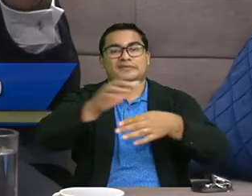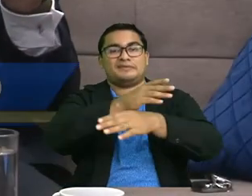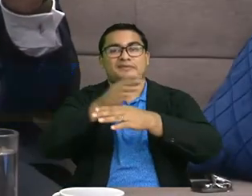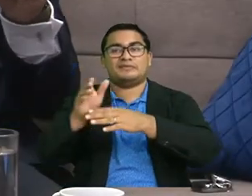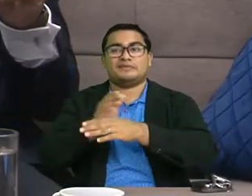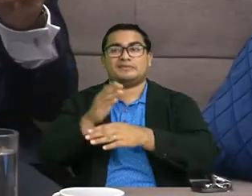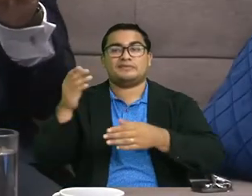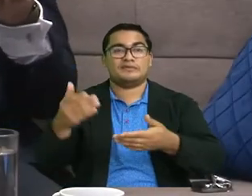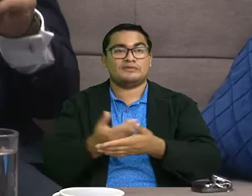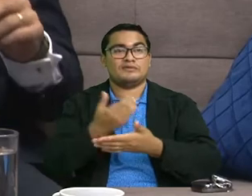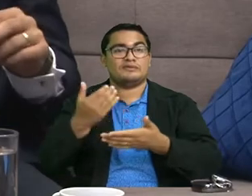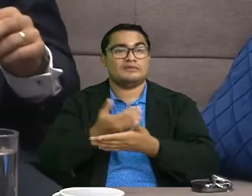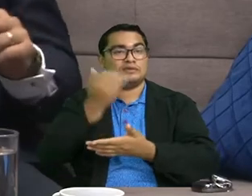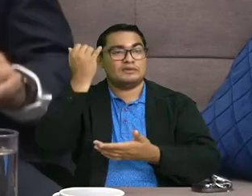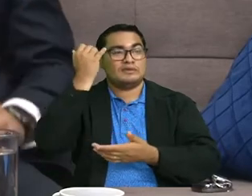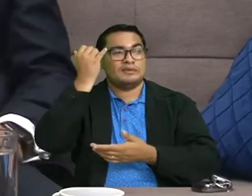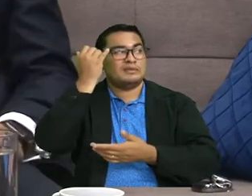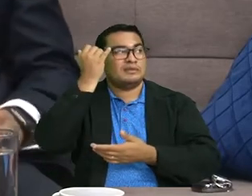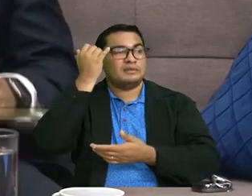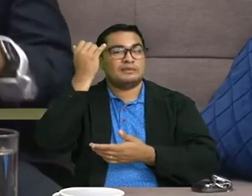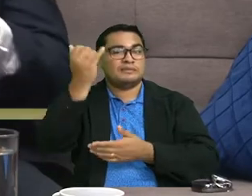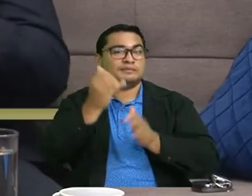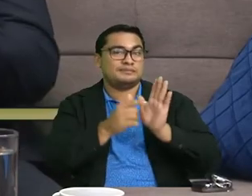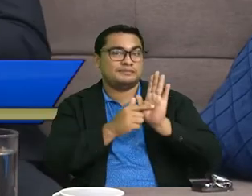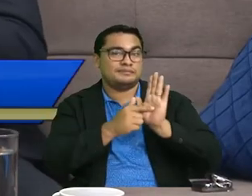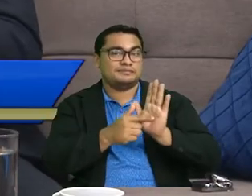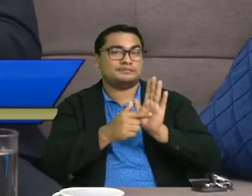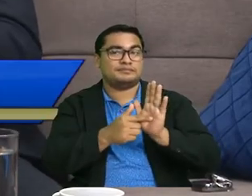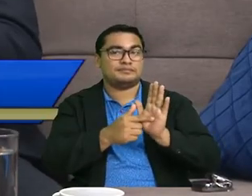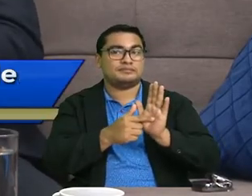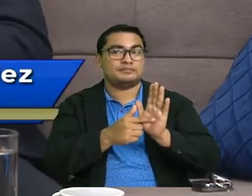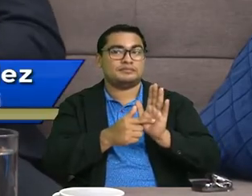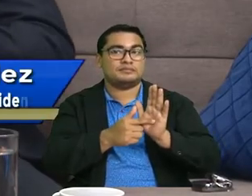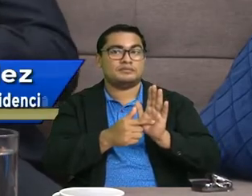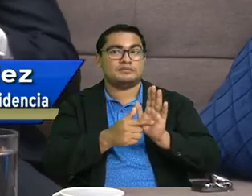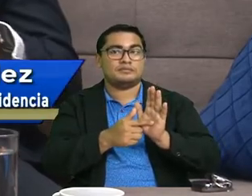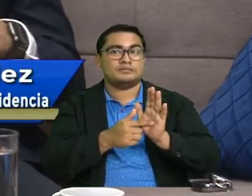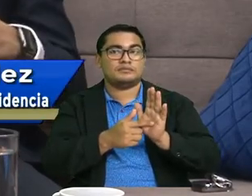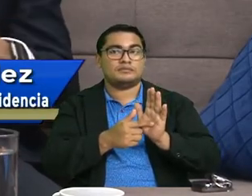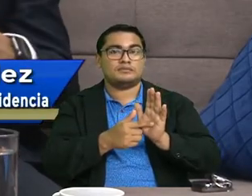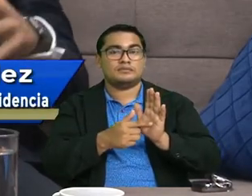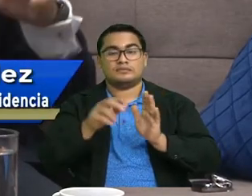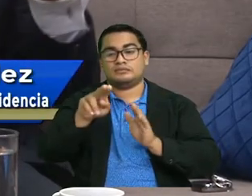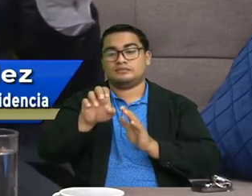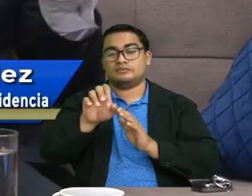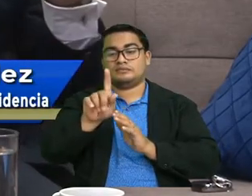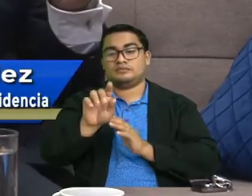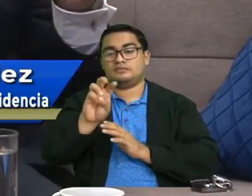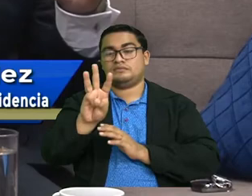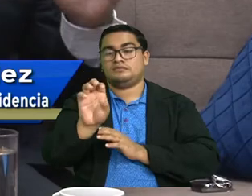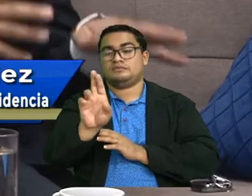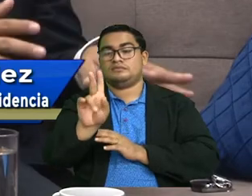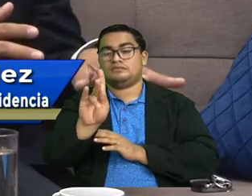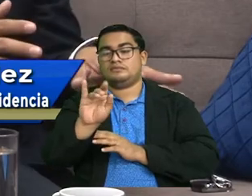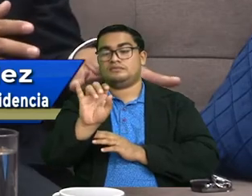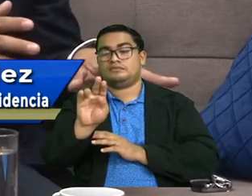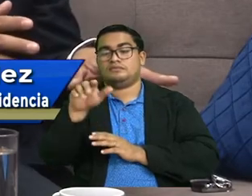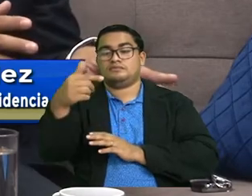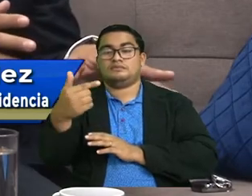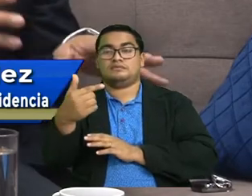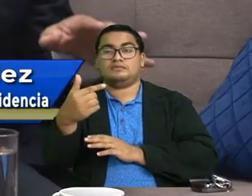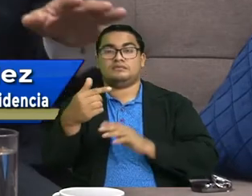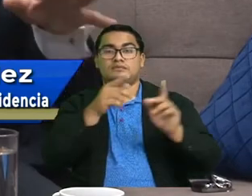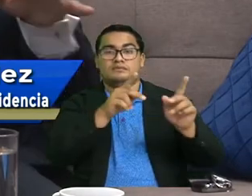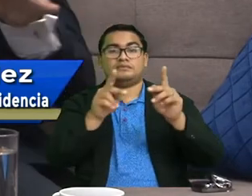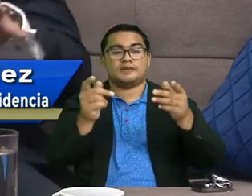de emprendimientos que van a llegar, así como por ejemplo van a haber encuentros de networking, enlazamientos entre diseñadores